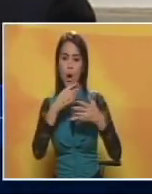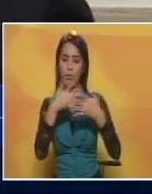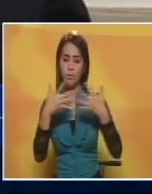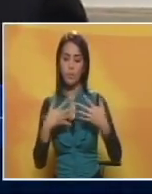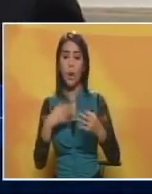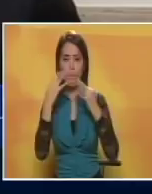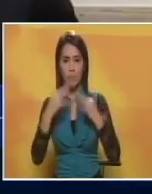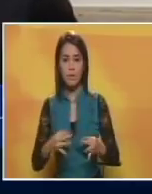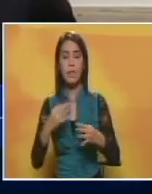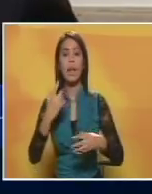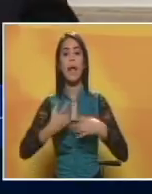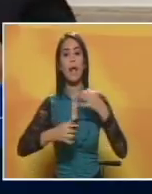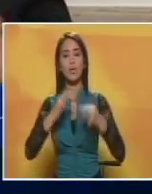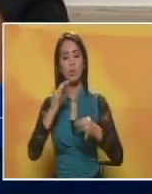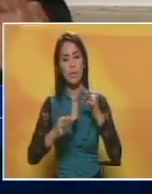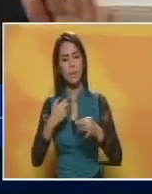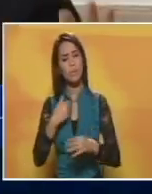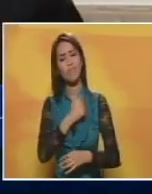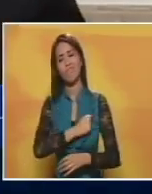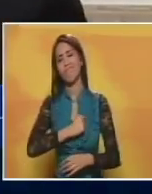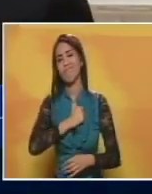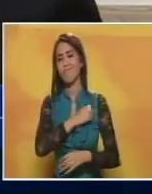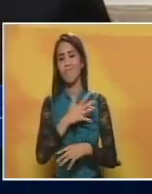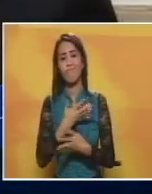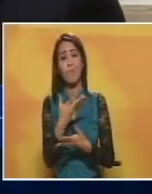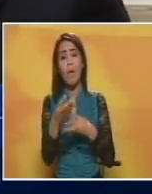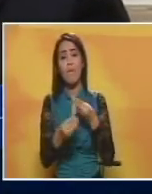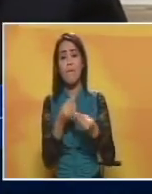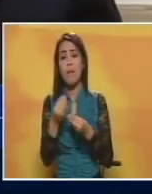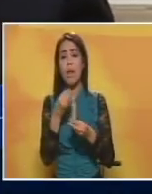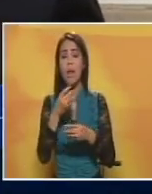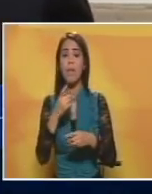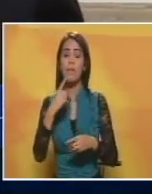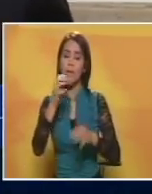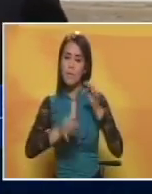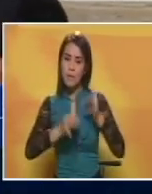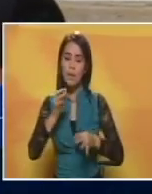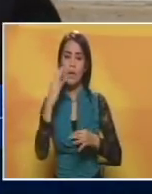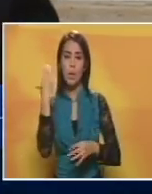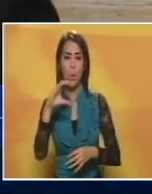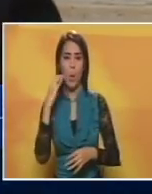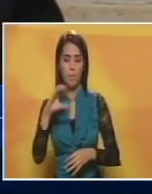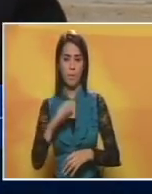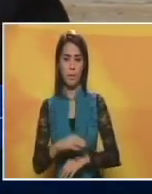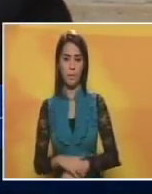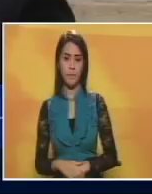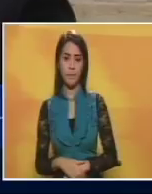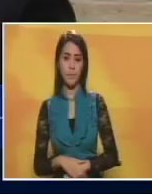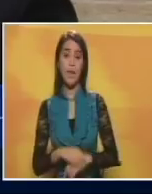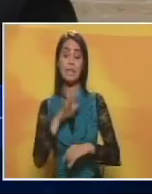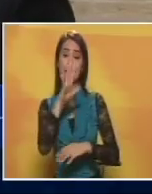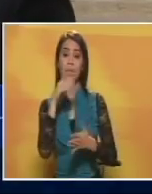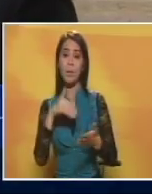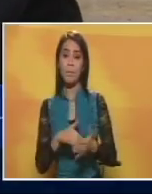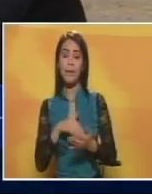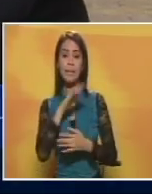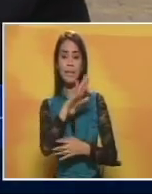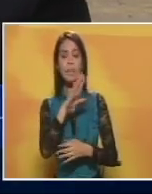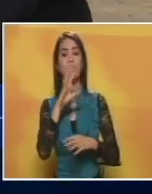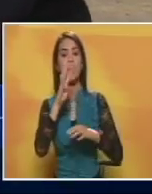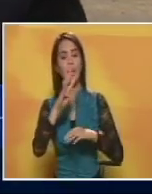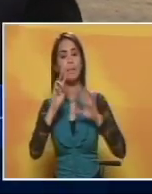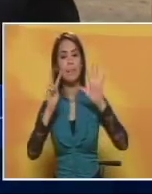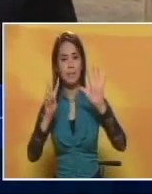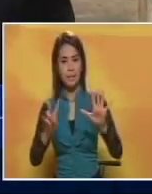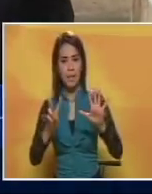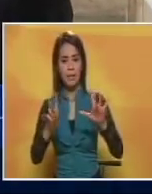el que el Ejecutivo venezolano lamenta este nuevo hallazgo realizado por la Fiscalía General de Colombia, con el cual ascienden a